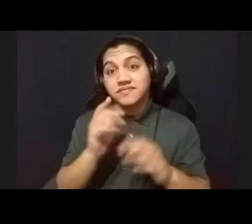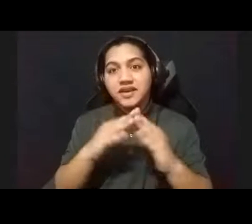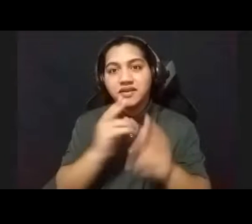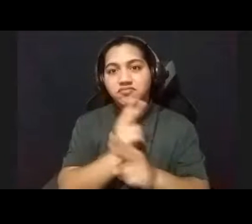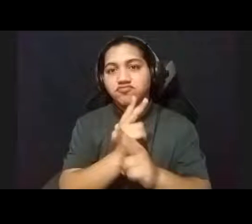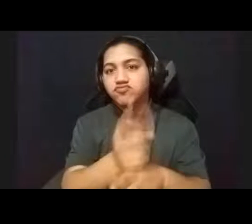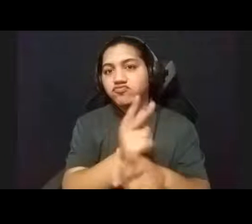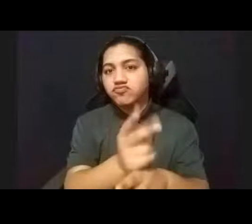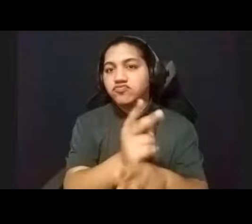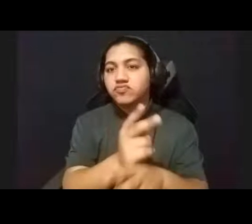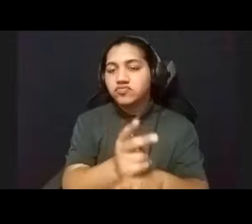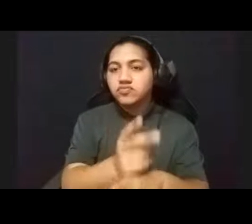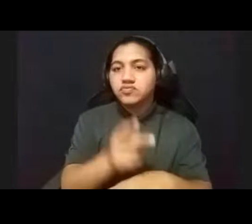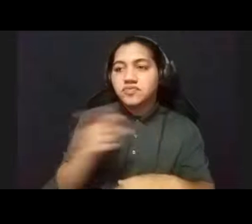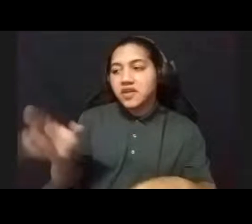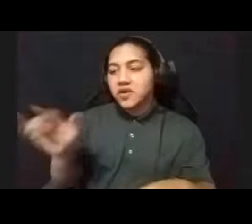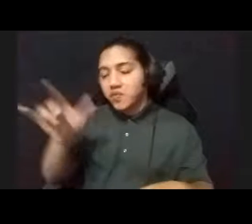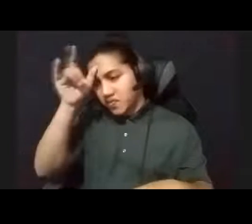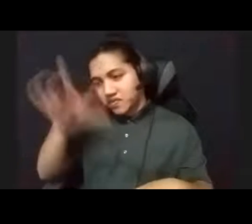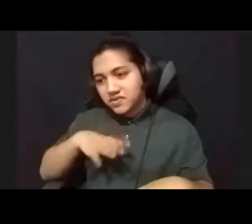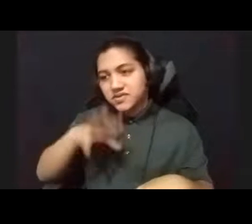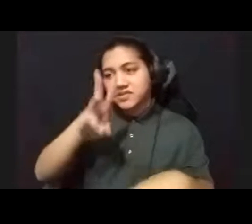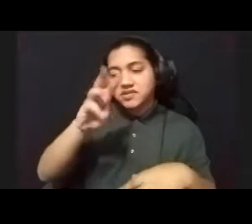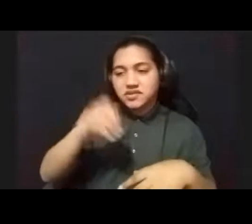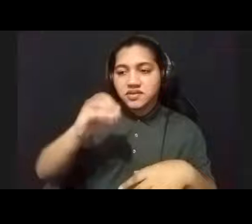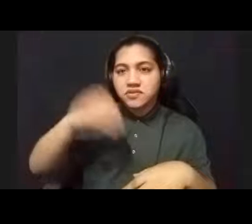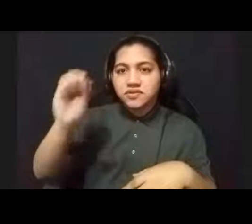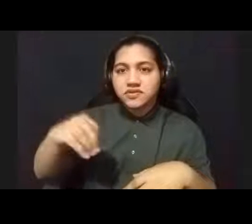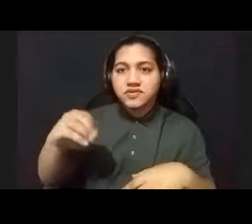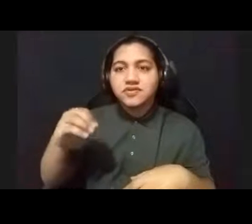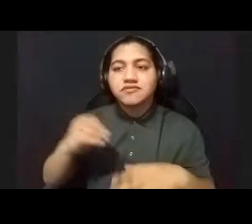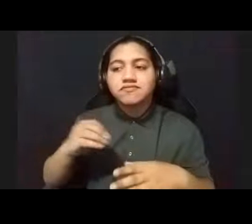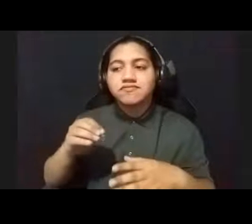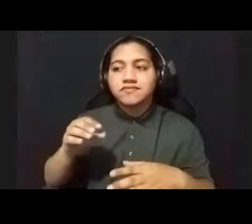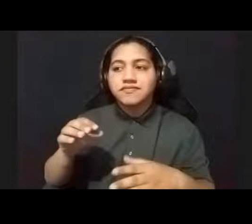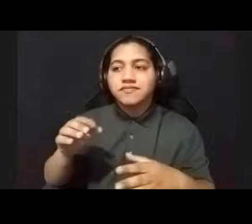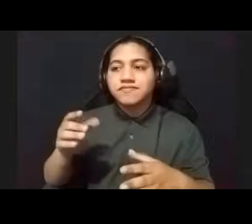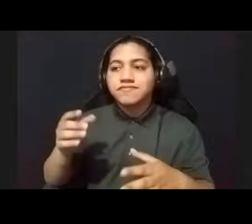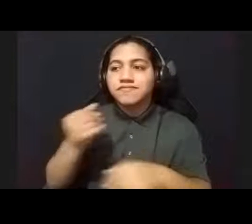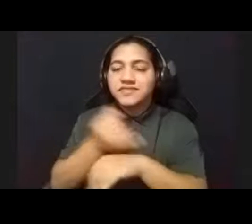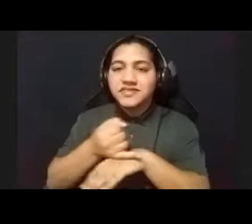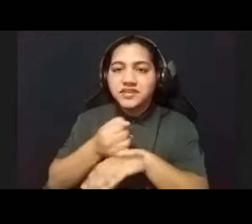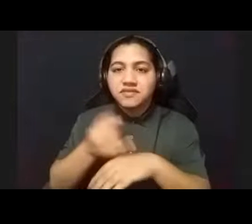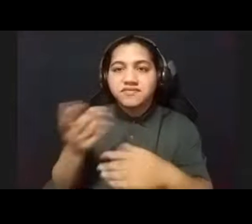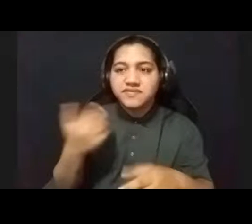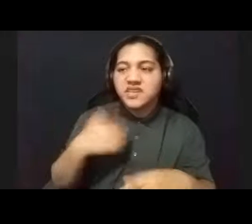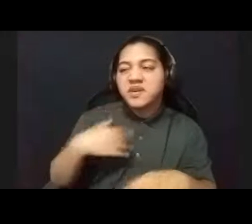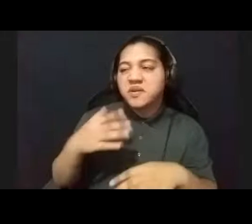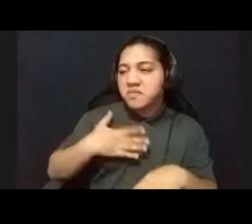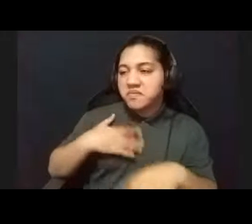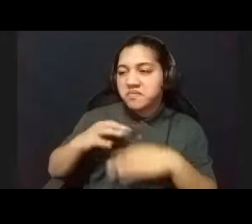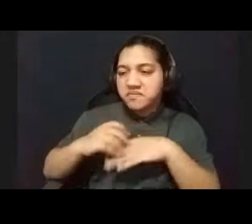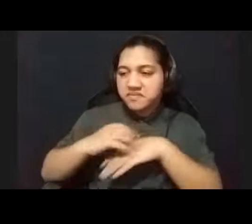los hombres, el 60% de interés. No, que mi raza no es prestamista ni